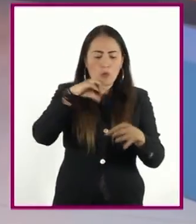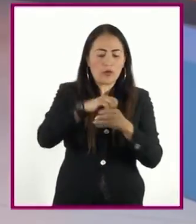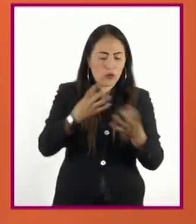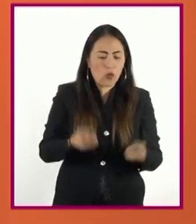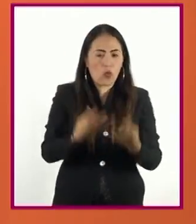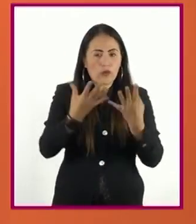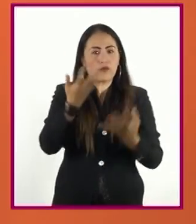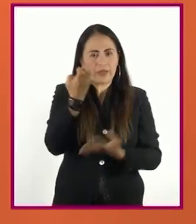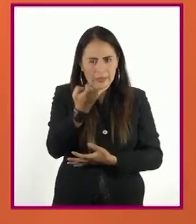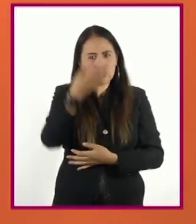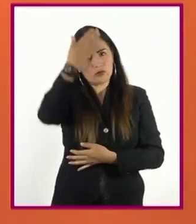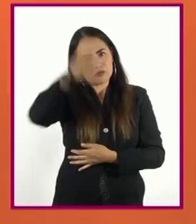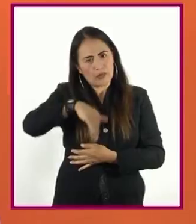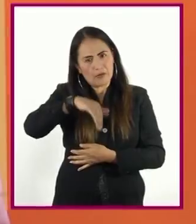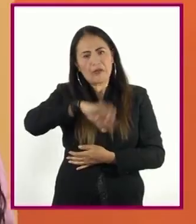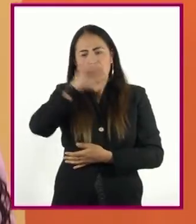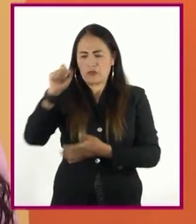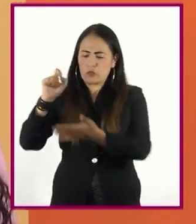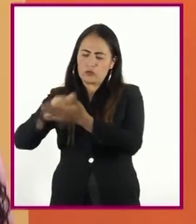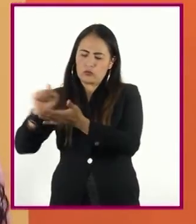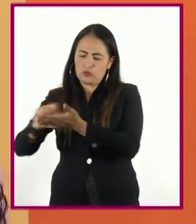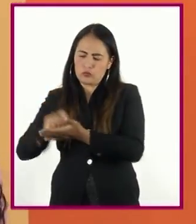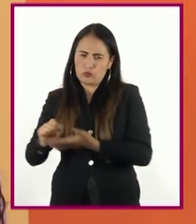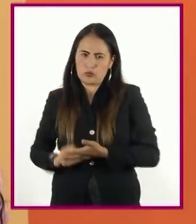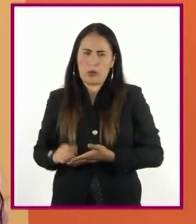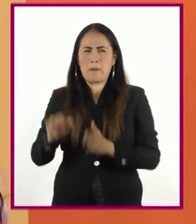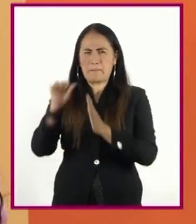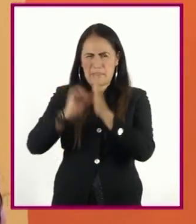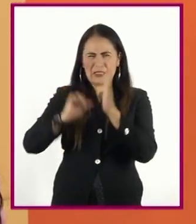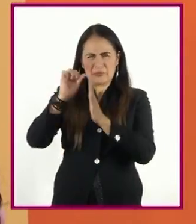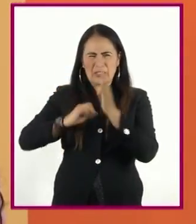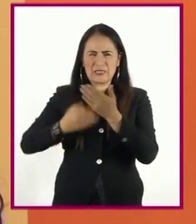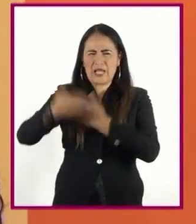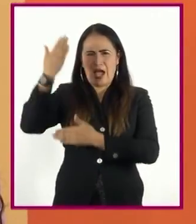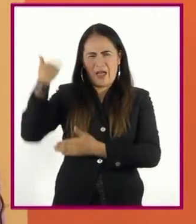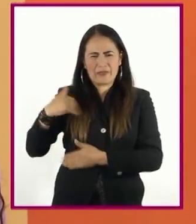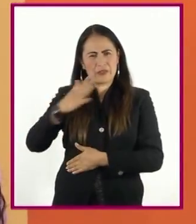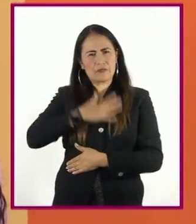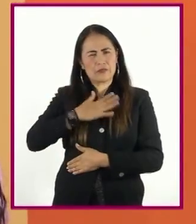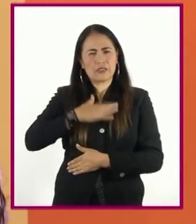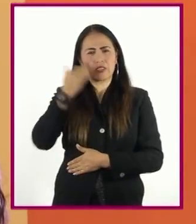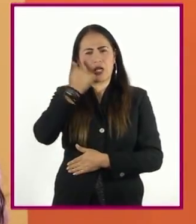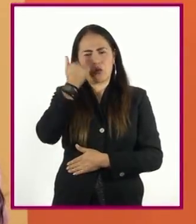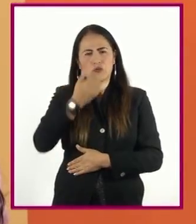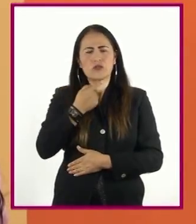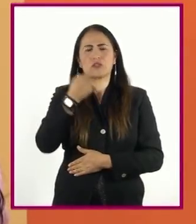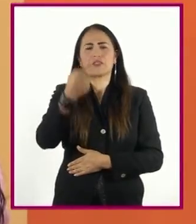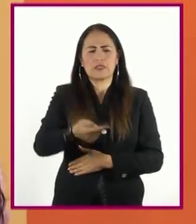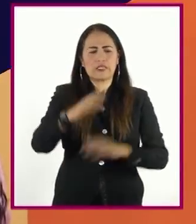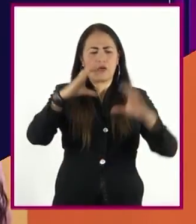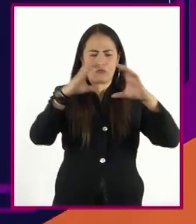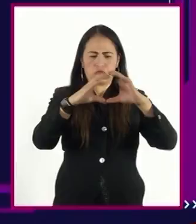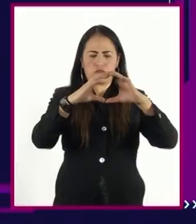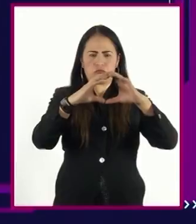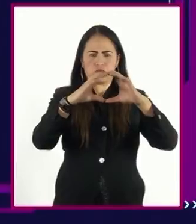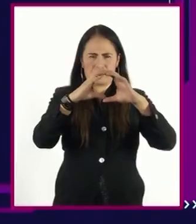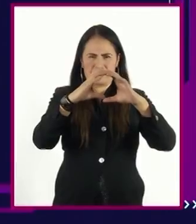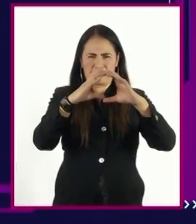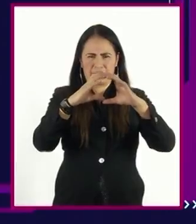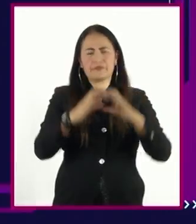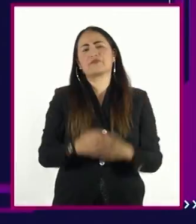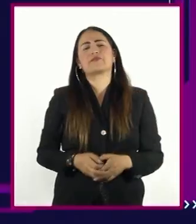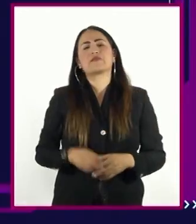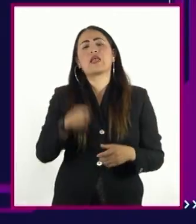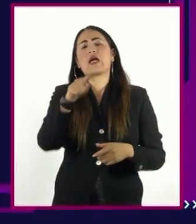siguiente. Hace unos meses les pedí a mis alumnos que hicieran una gráfica circular en donde registraran